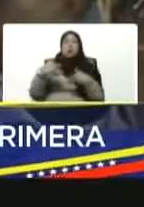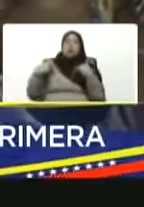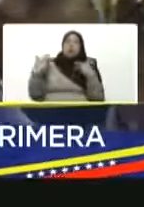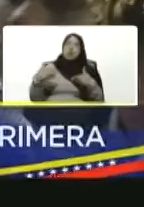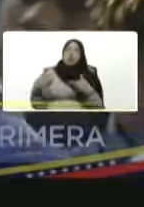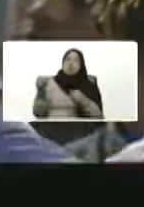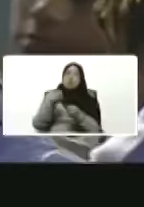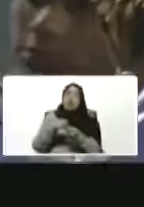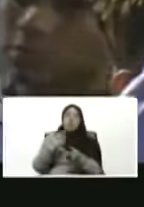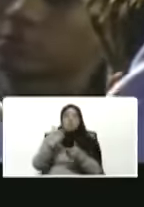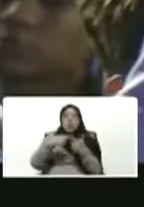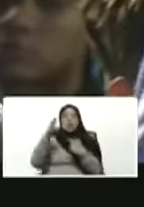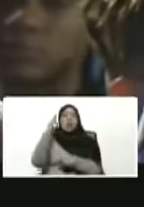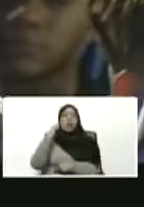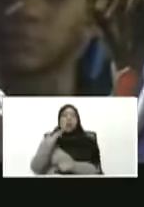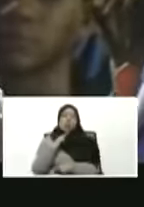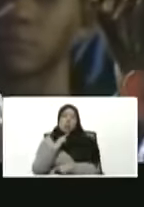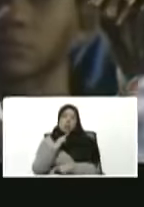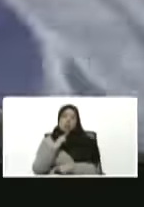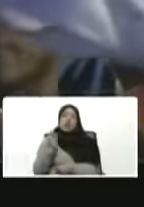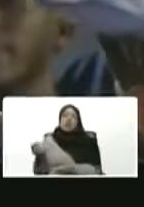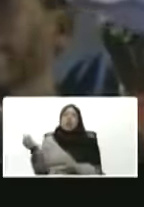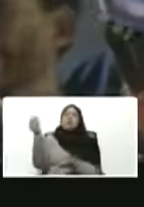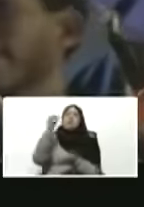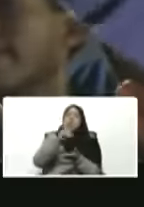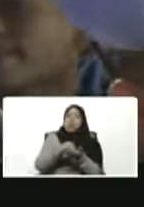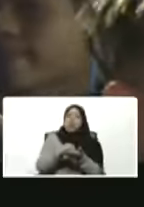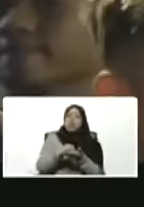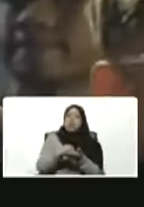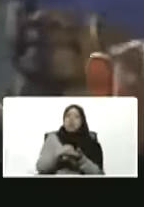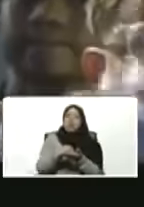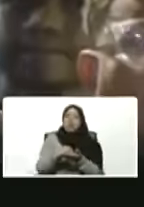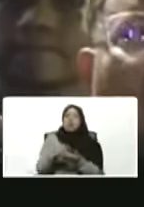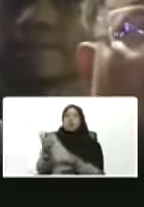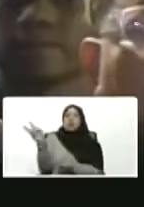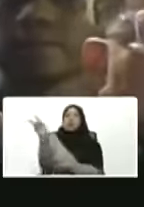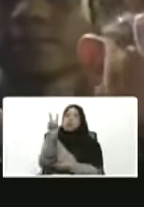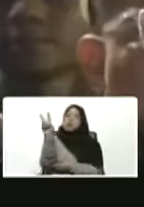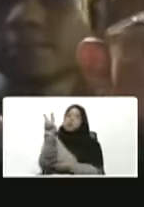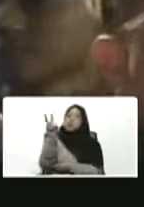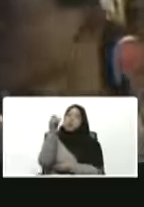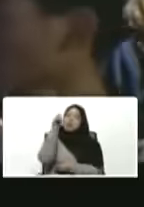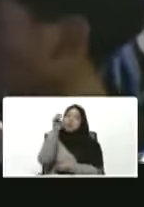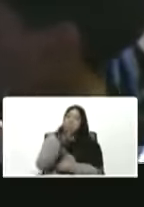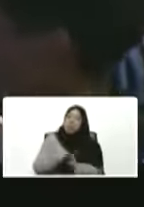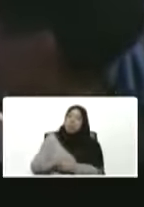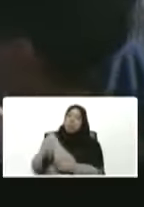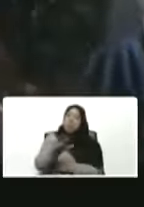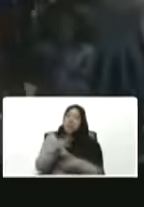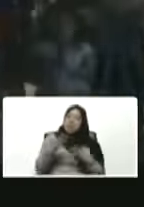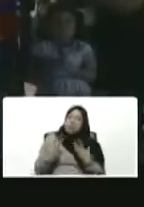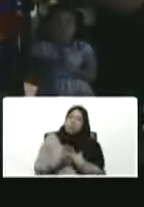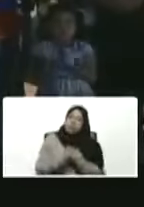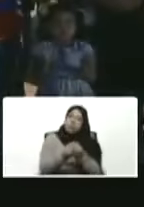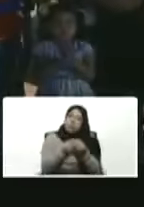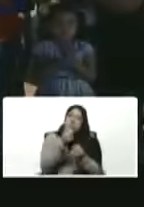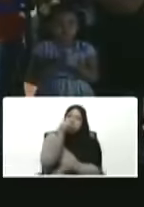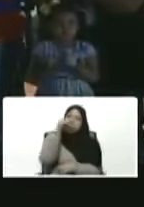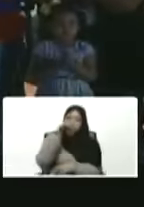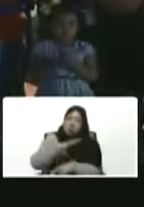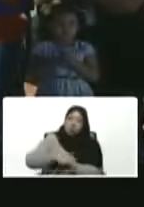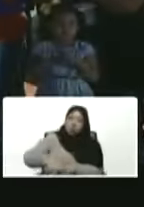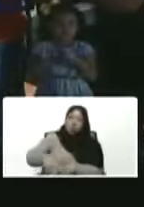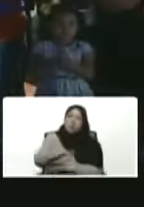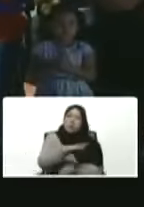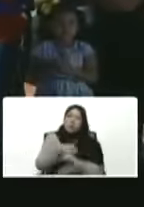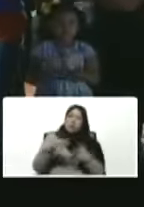contentos. Se fue Bolívar ayer, pero hoy viene de regreso. Vámonos para allá, vamos a su encuentro.